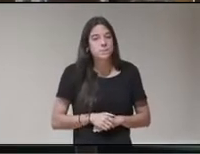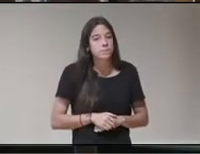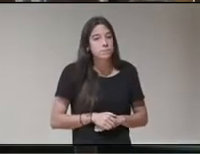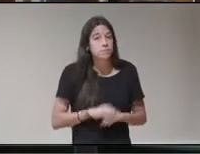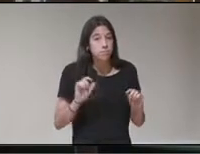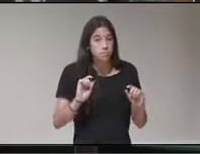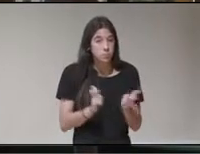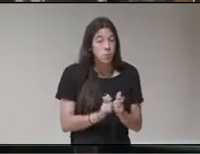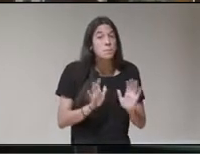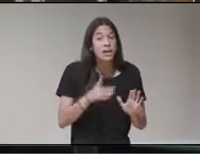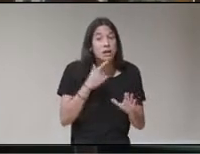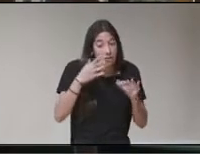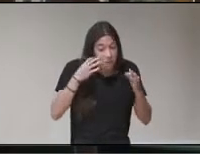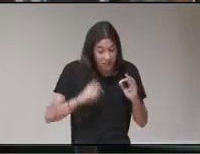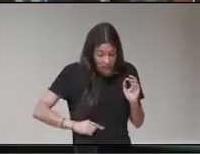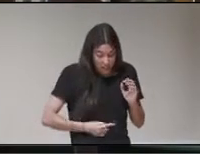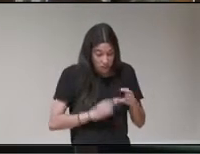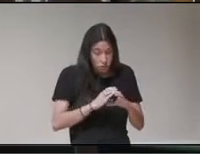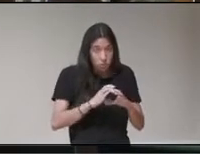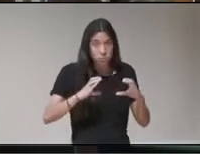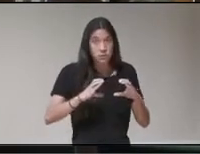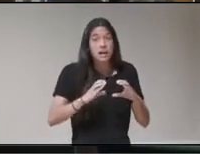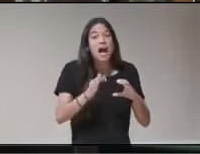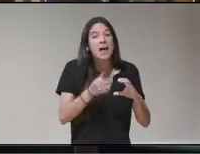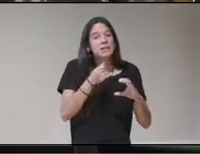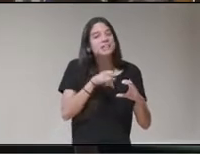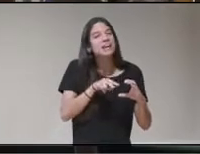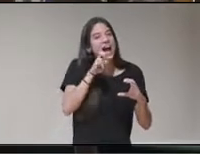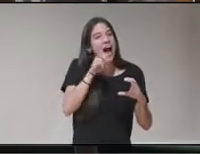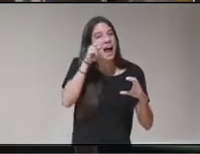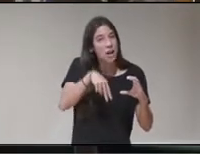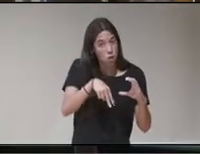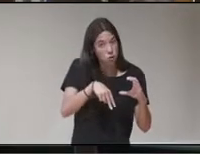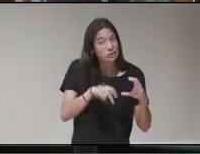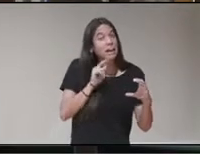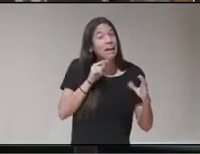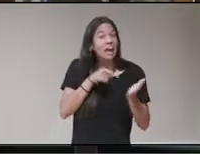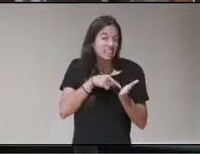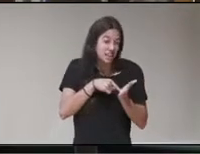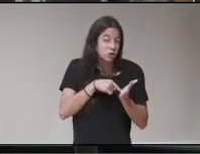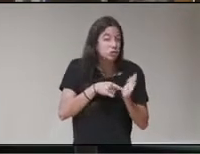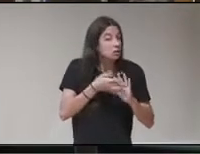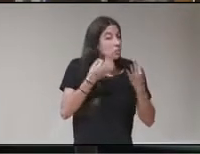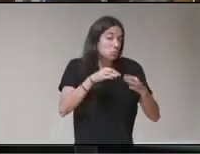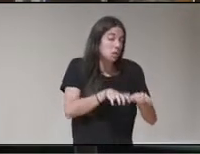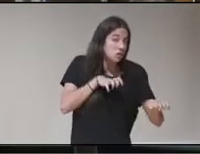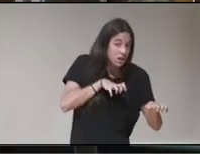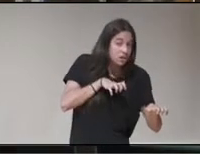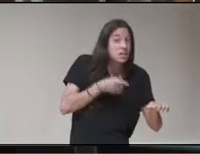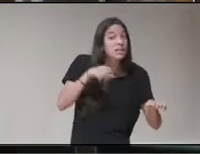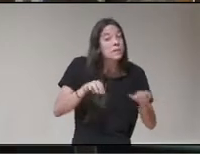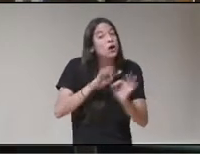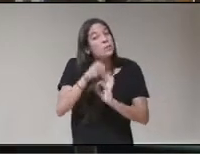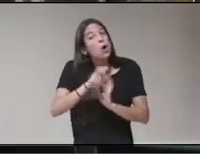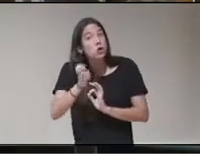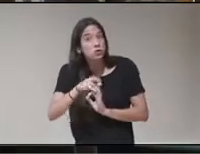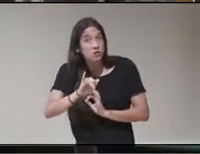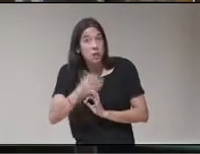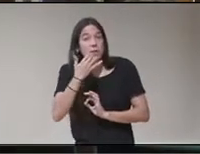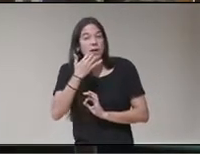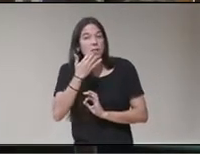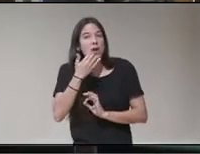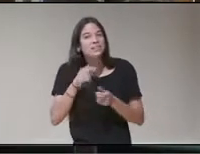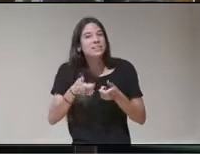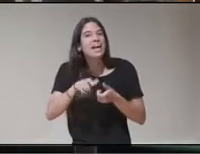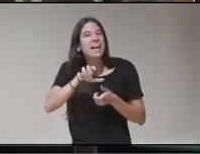la luz intestinal, además de los anaerobios estrictos, que normalmente son los mayoritarios, hay otros organismos como por ejemplo las